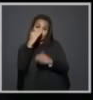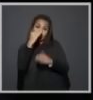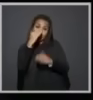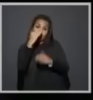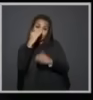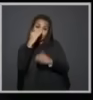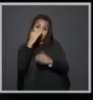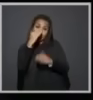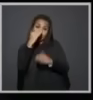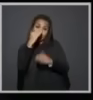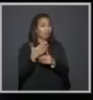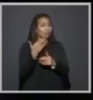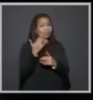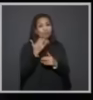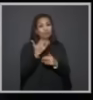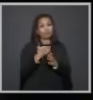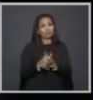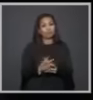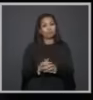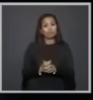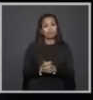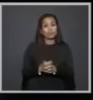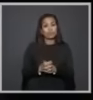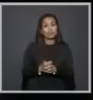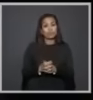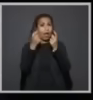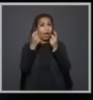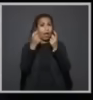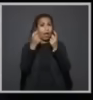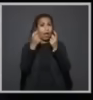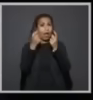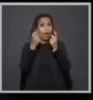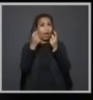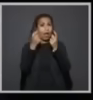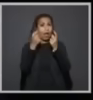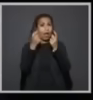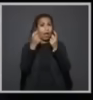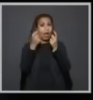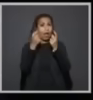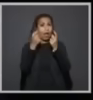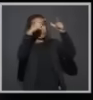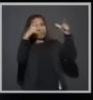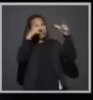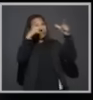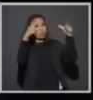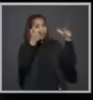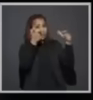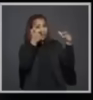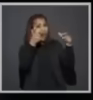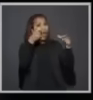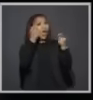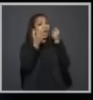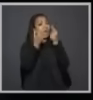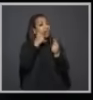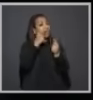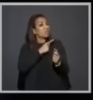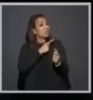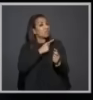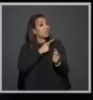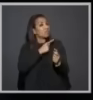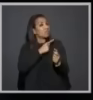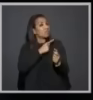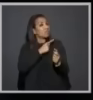¿Sí? Algunas regiones crecen mucho y otras están bajo cero,